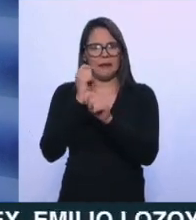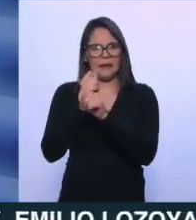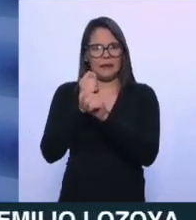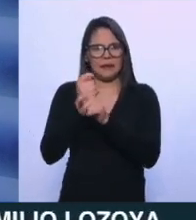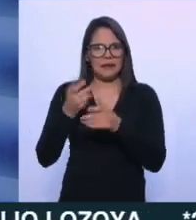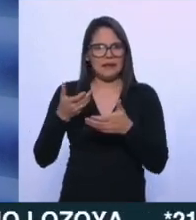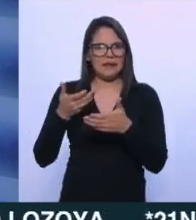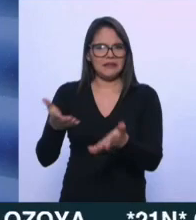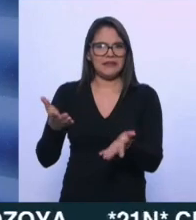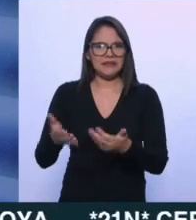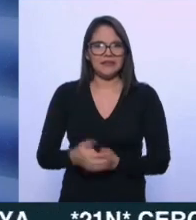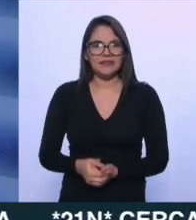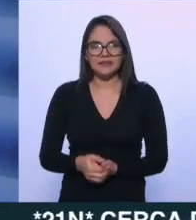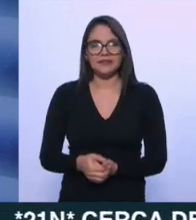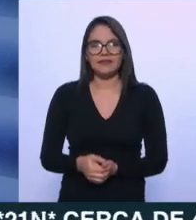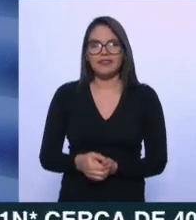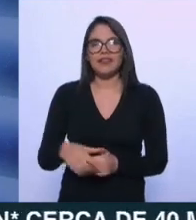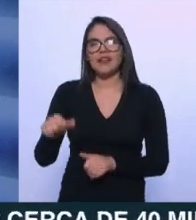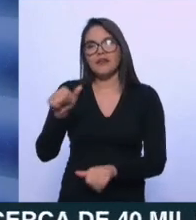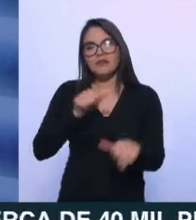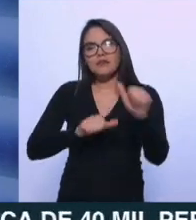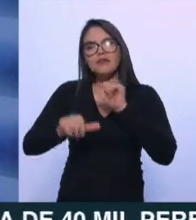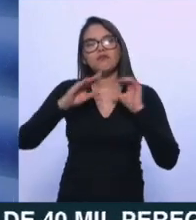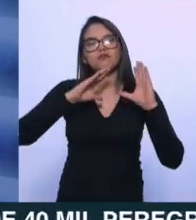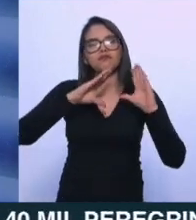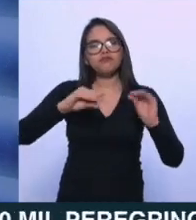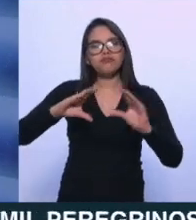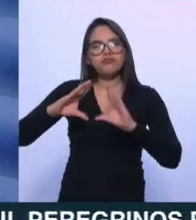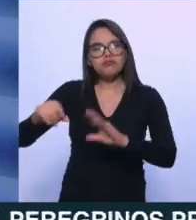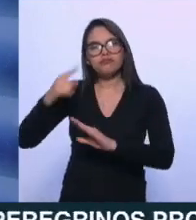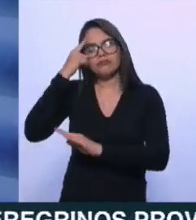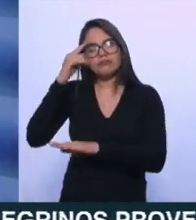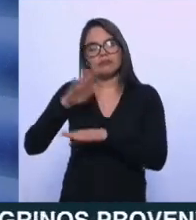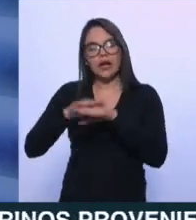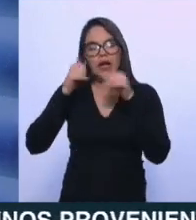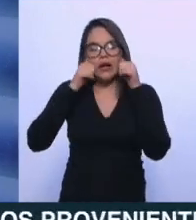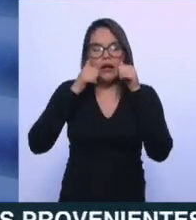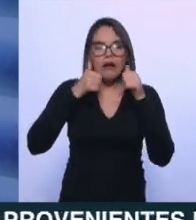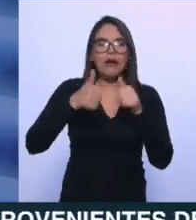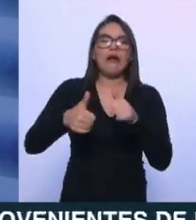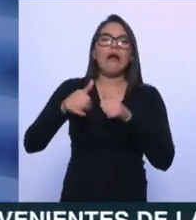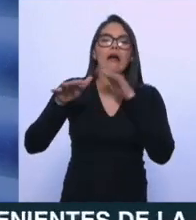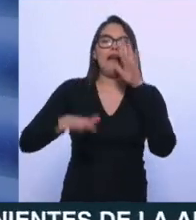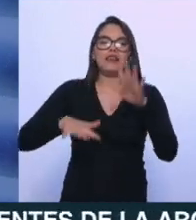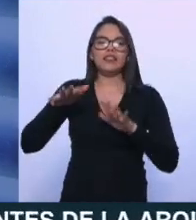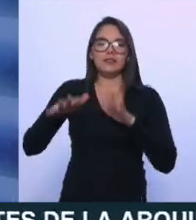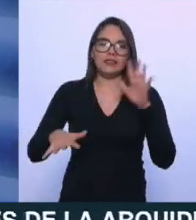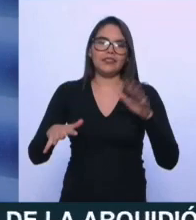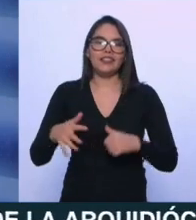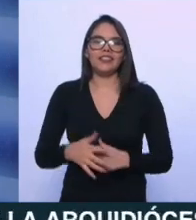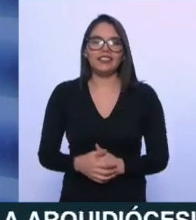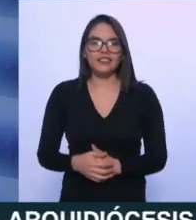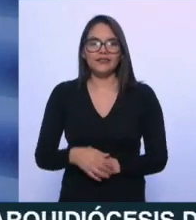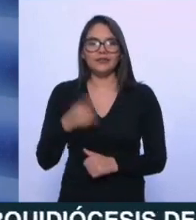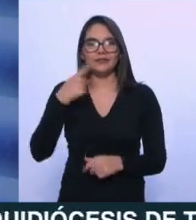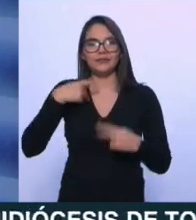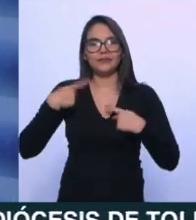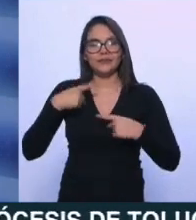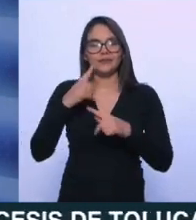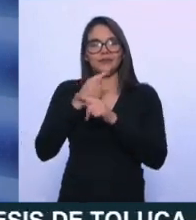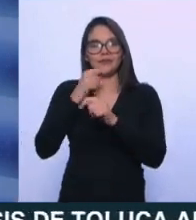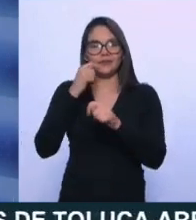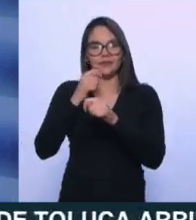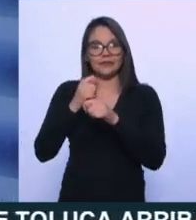de sustitución y de capacitación y seguimiento con los transportistas. Tenemos